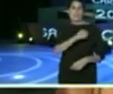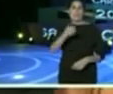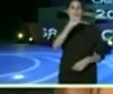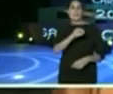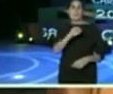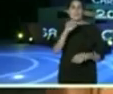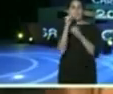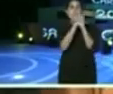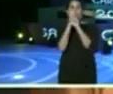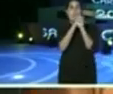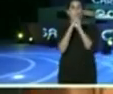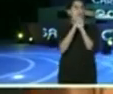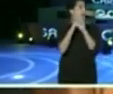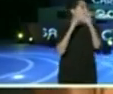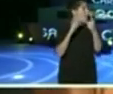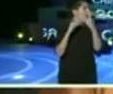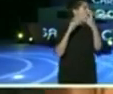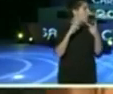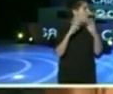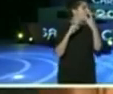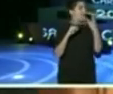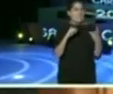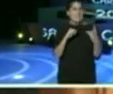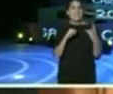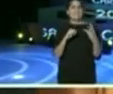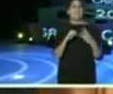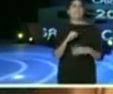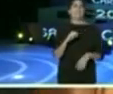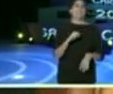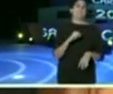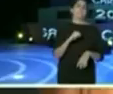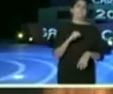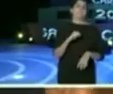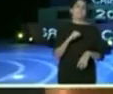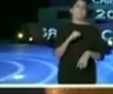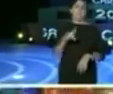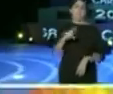la murga. Una, dos y tres. ¡Los